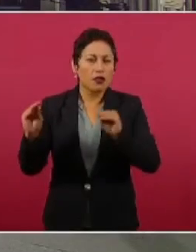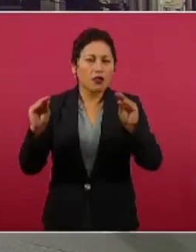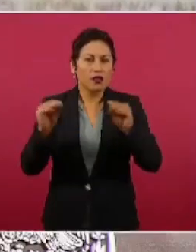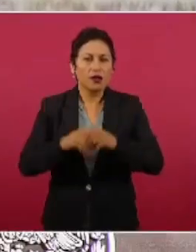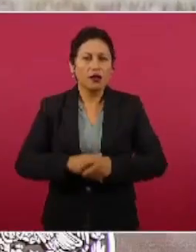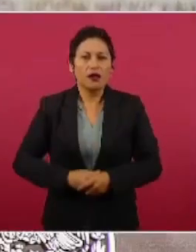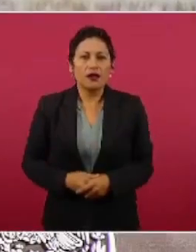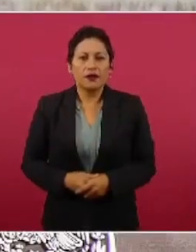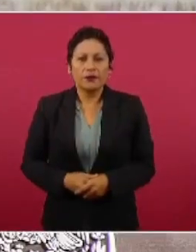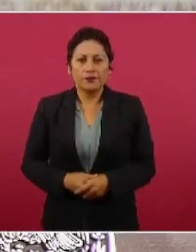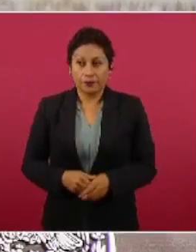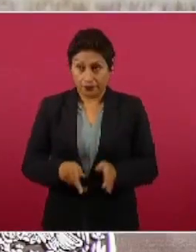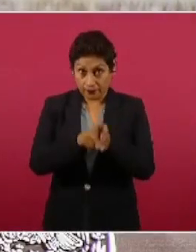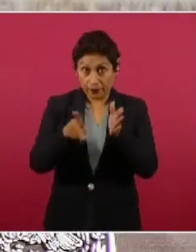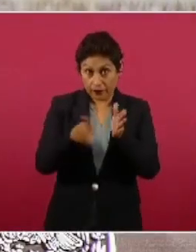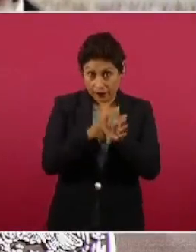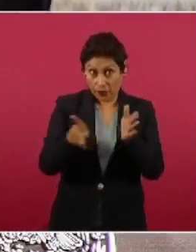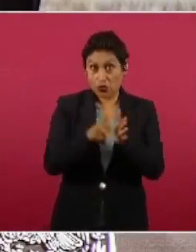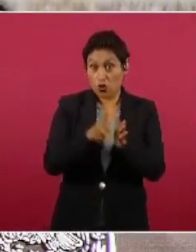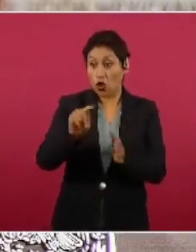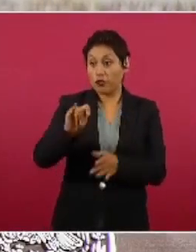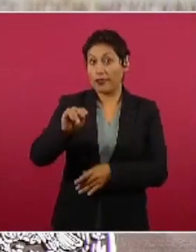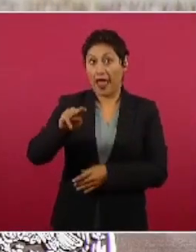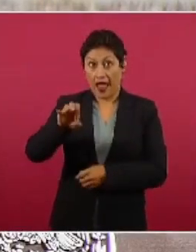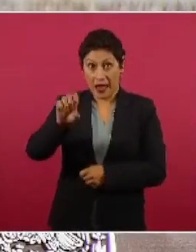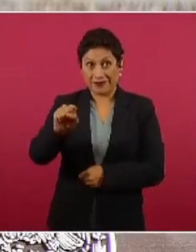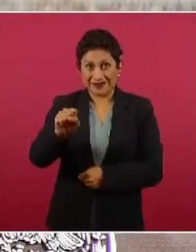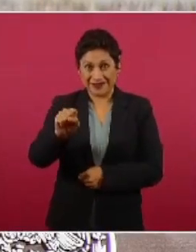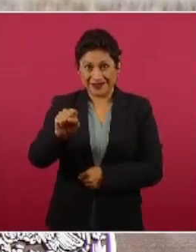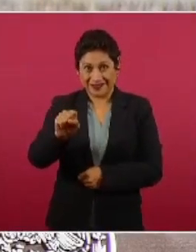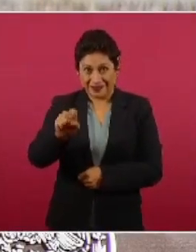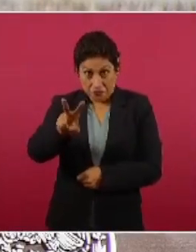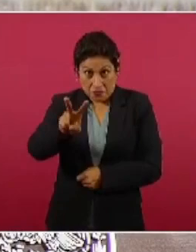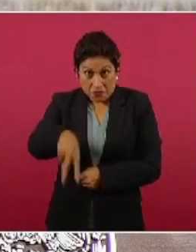Sí, el Time, ¿no? Las portadas.